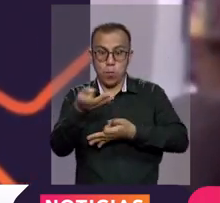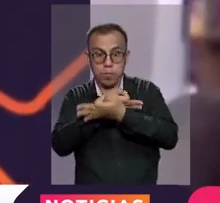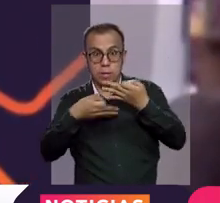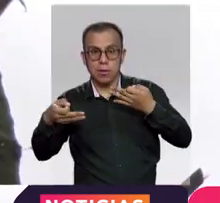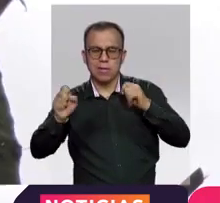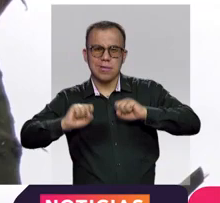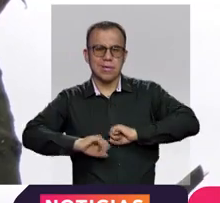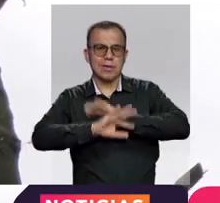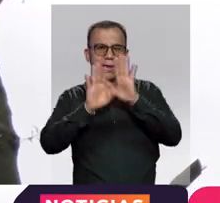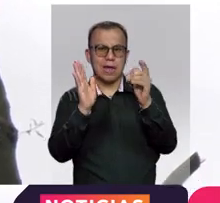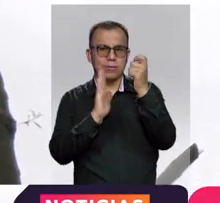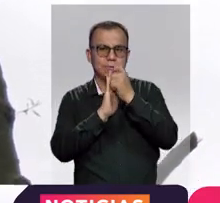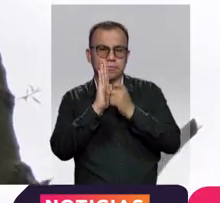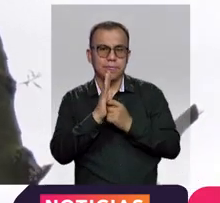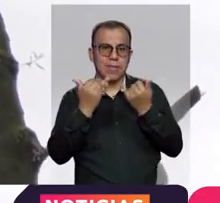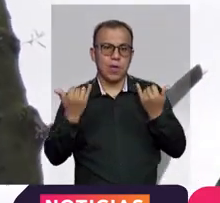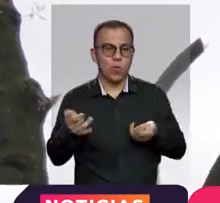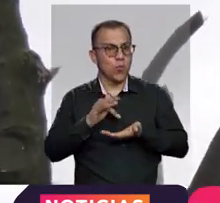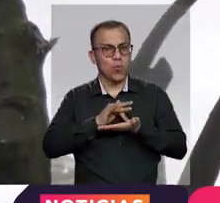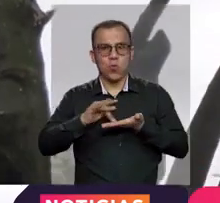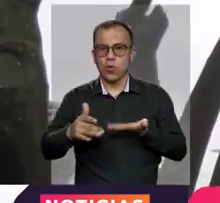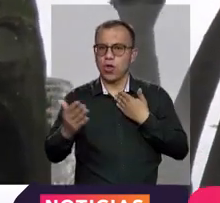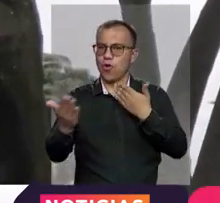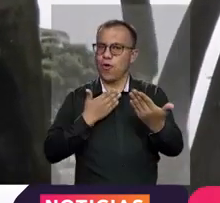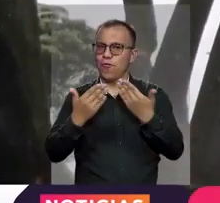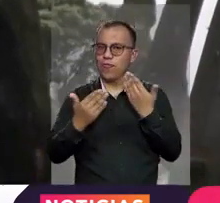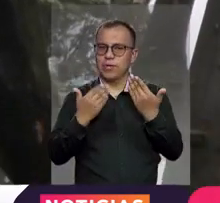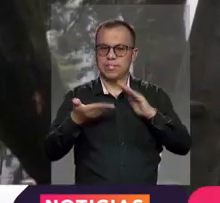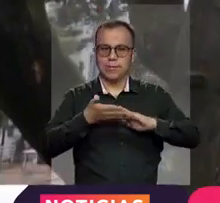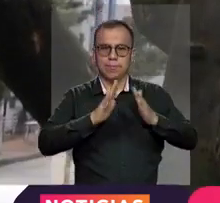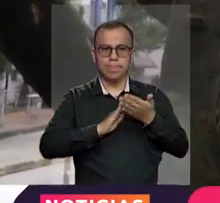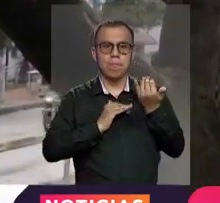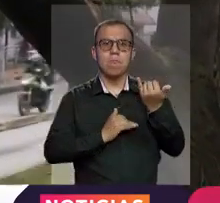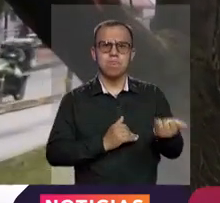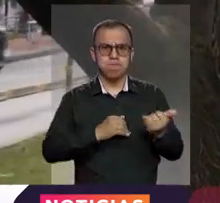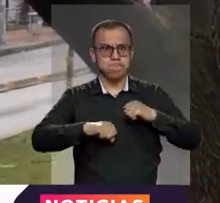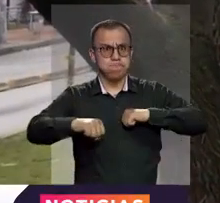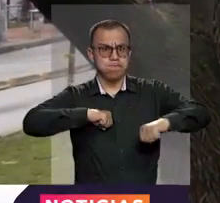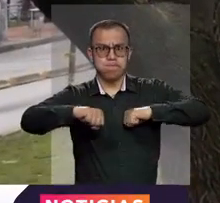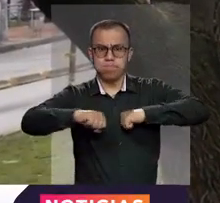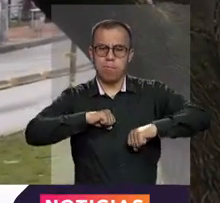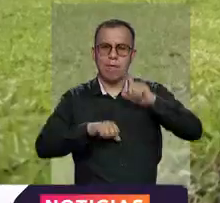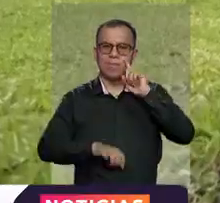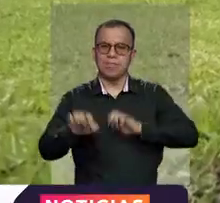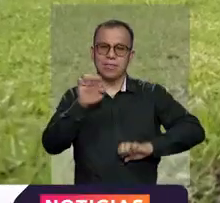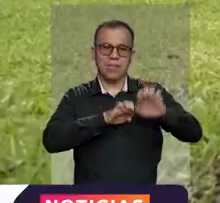sean claras. Señalaron que urge recuperar la confianza de comunidades que han sido muy activas